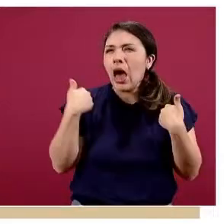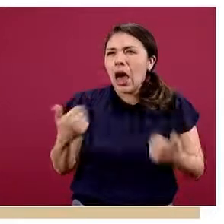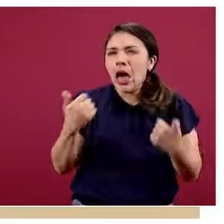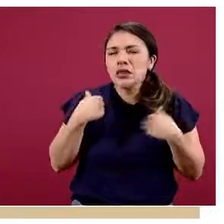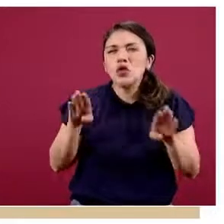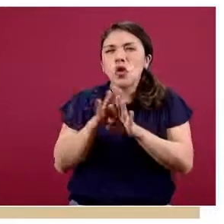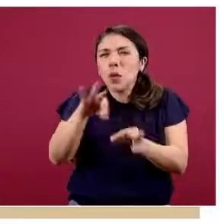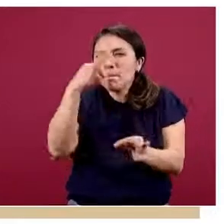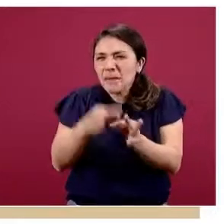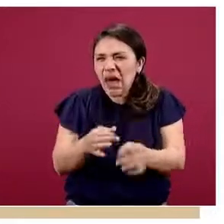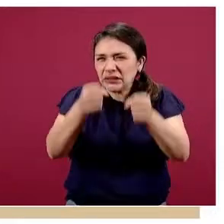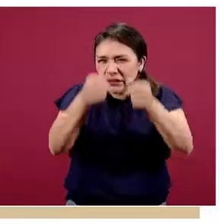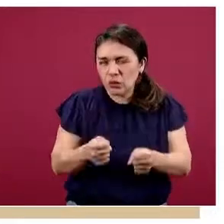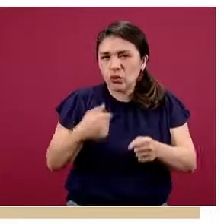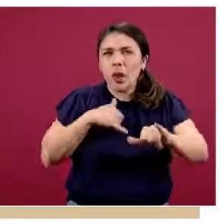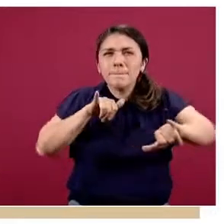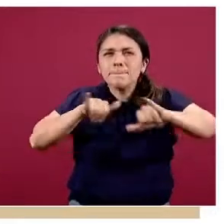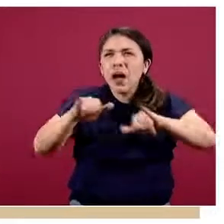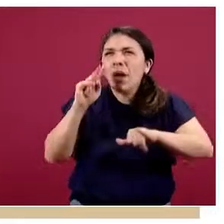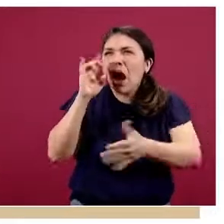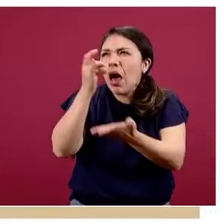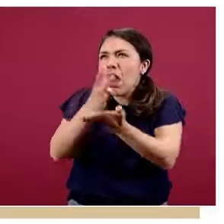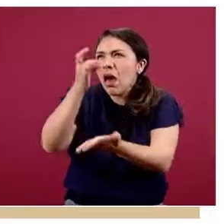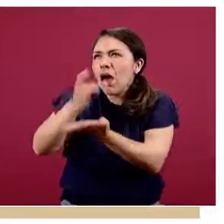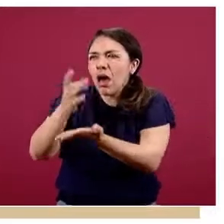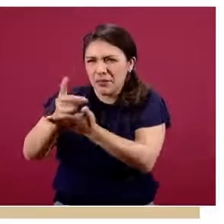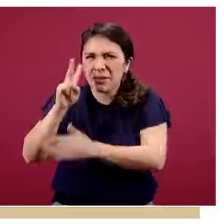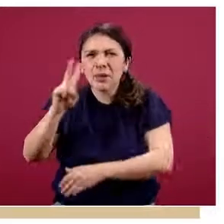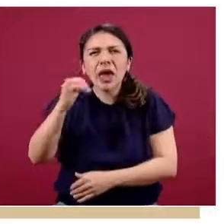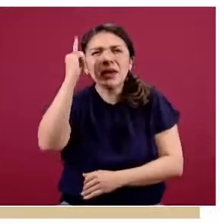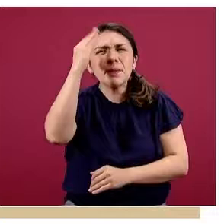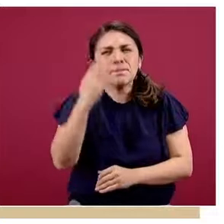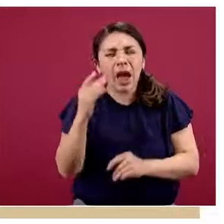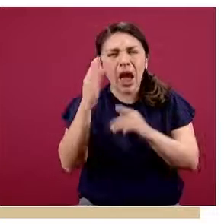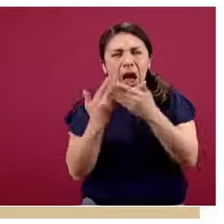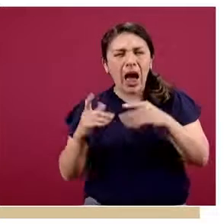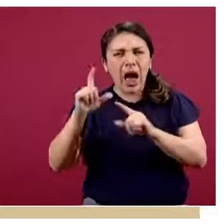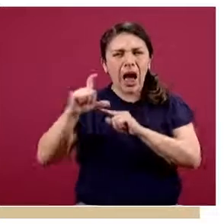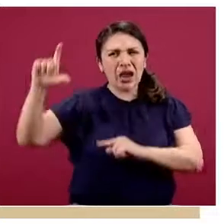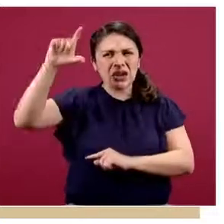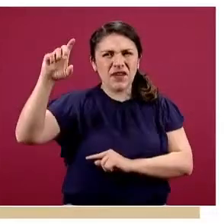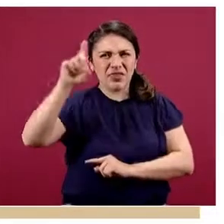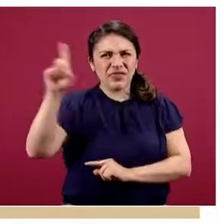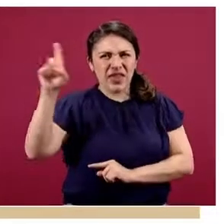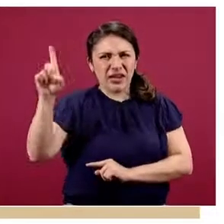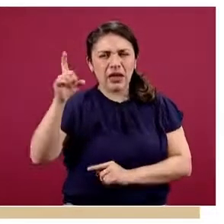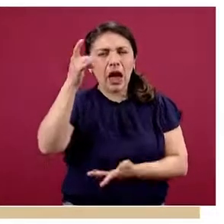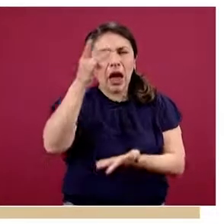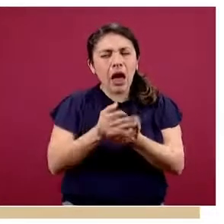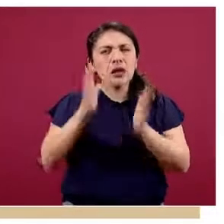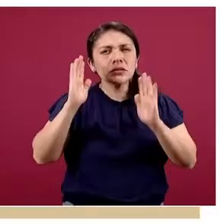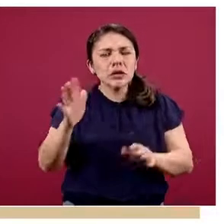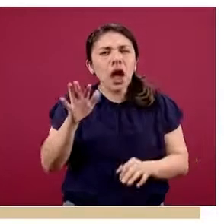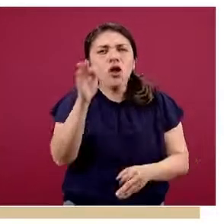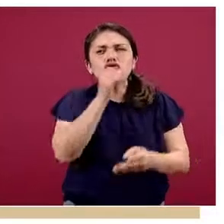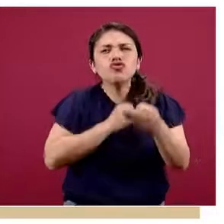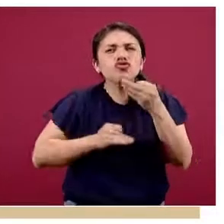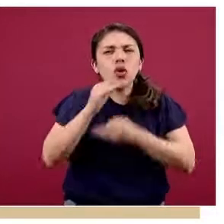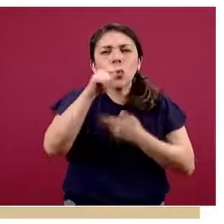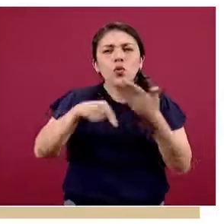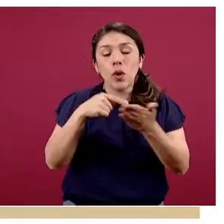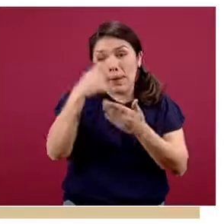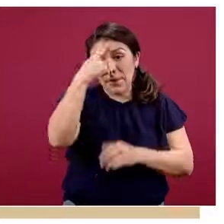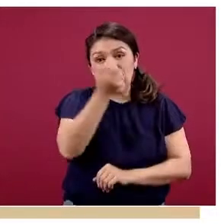más certero. Y entonces mapeamos, identificamos, ustedes pueden ver en la imagen superior derecha, donde identificamos todas las unidades